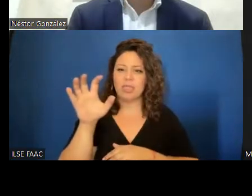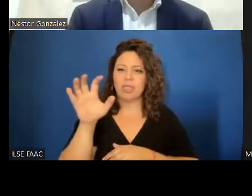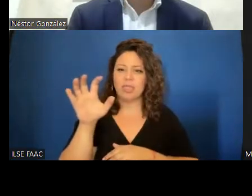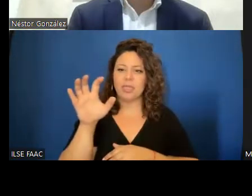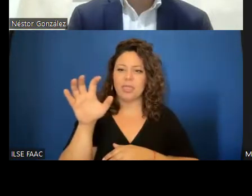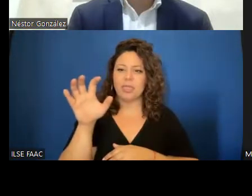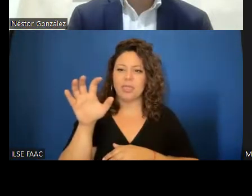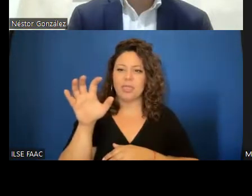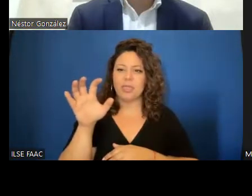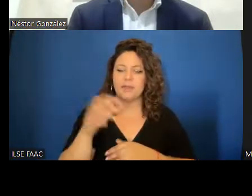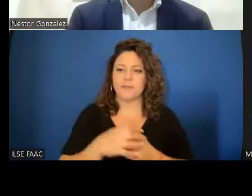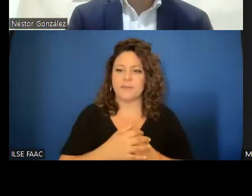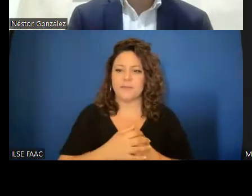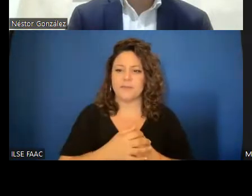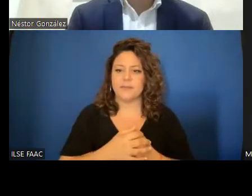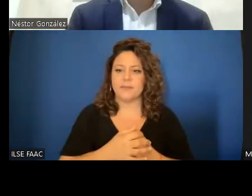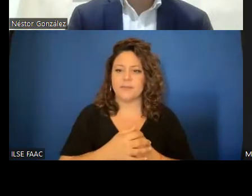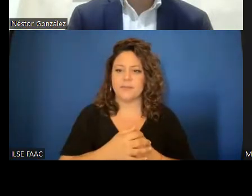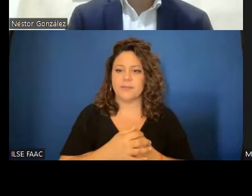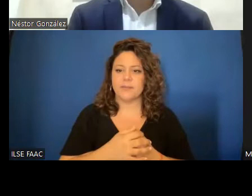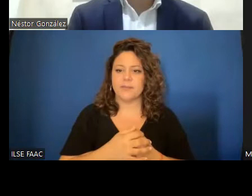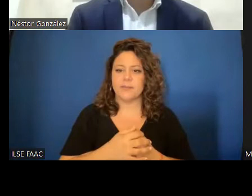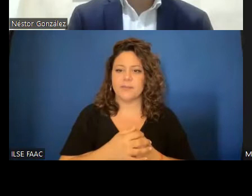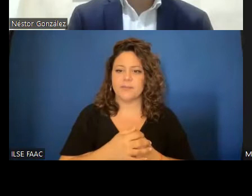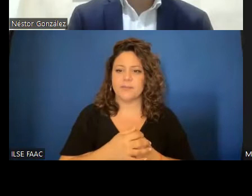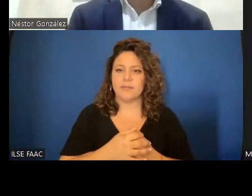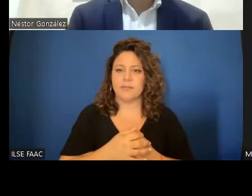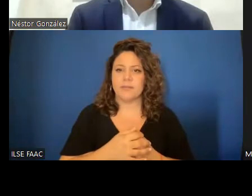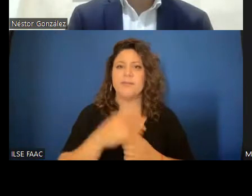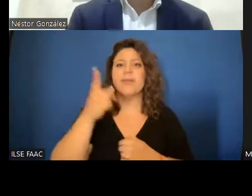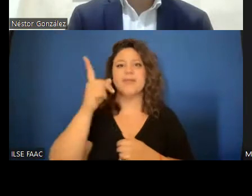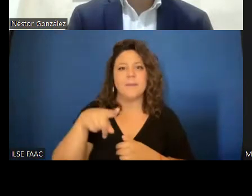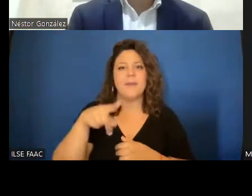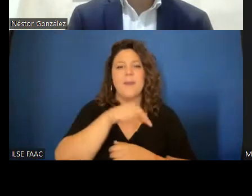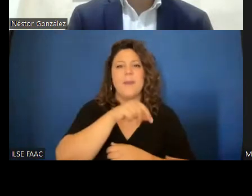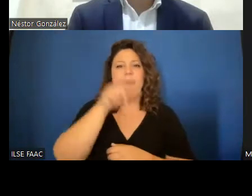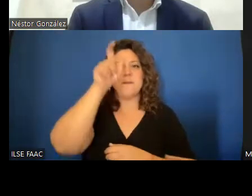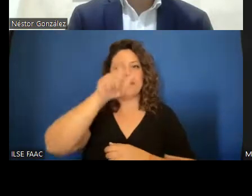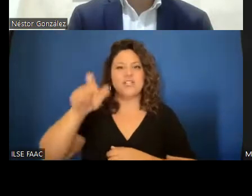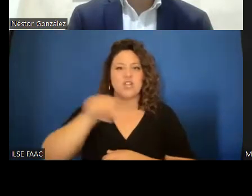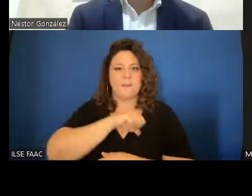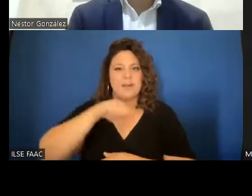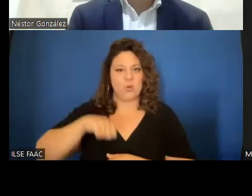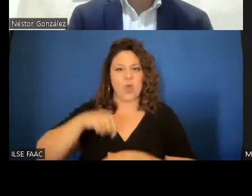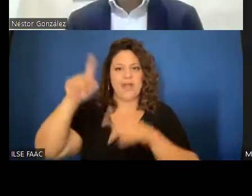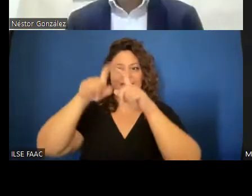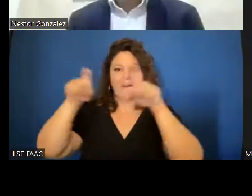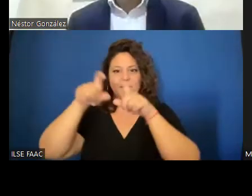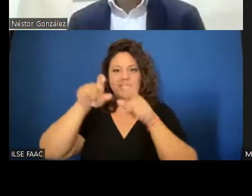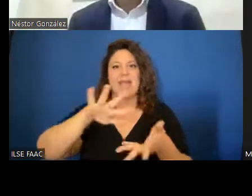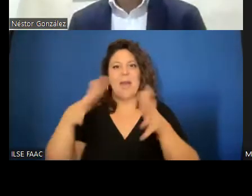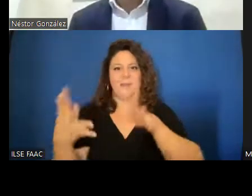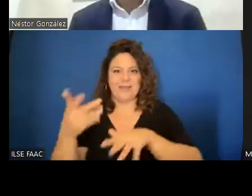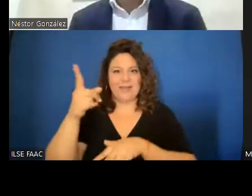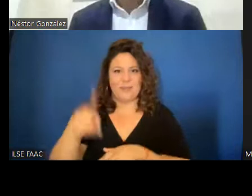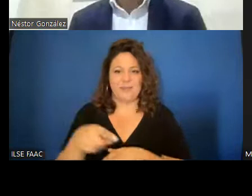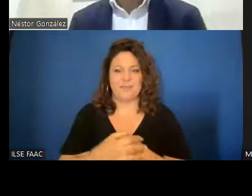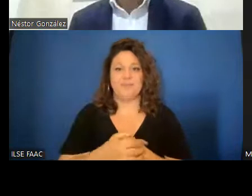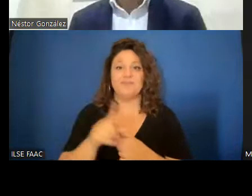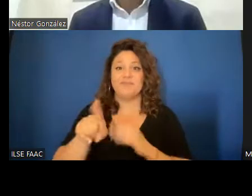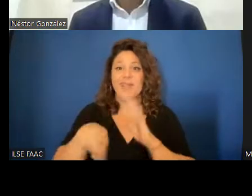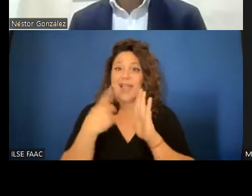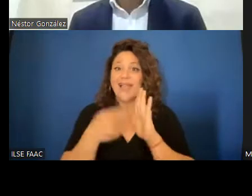despiden porque por las necesidades de mi familiar, pues oye, me tengo que ausentar en determinados momentos del trabajo y en